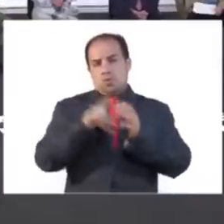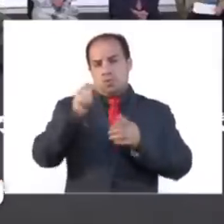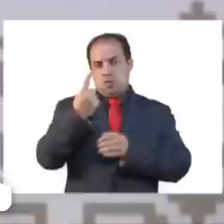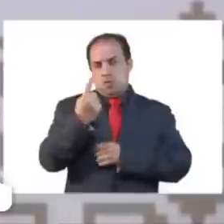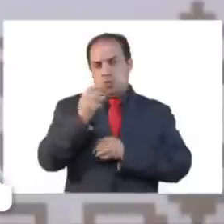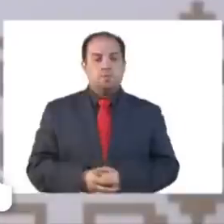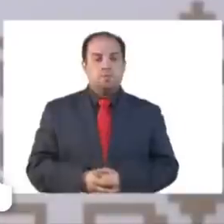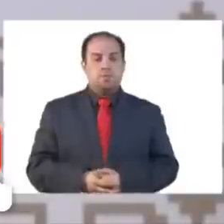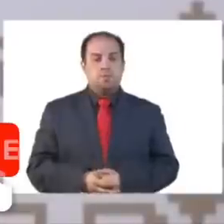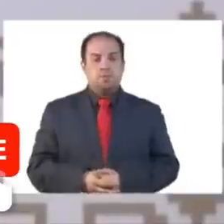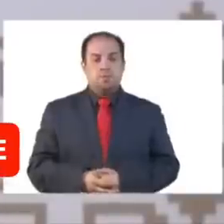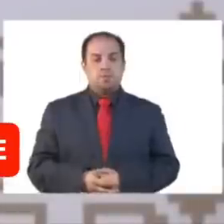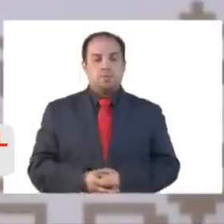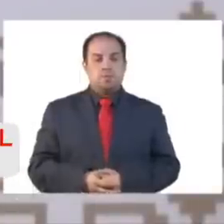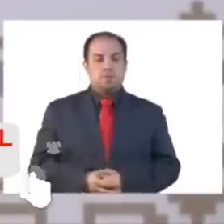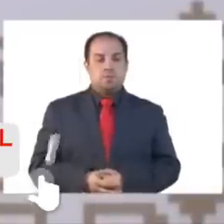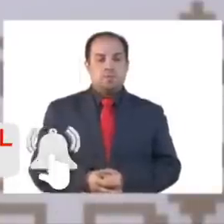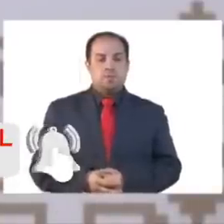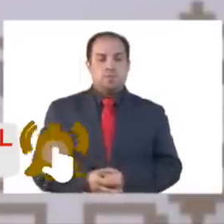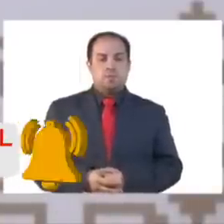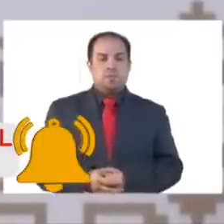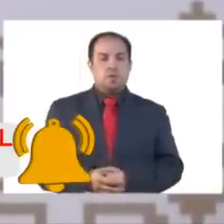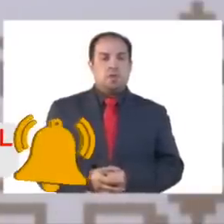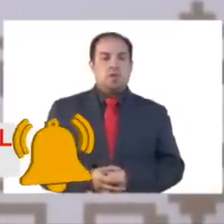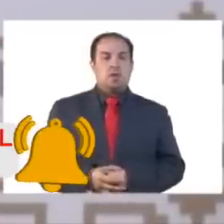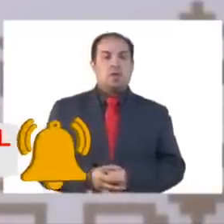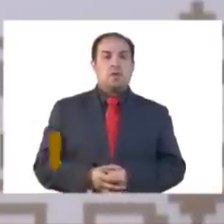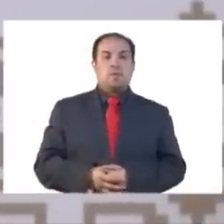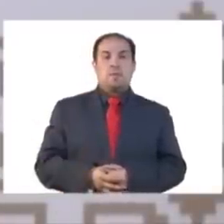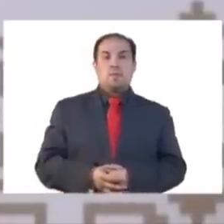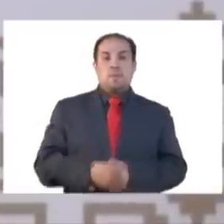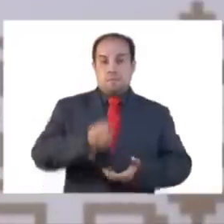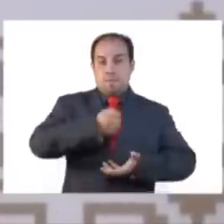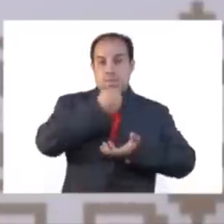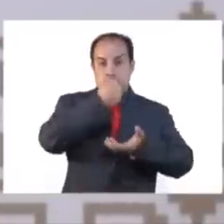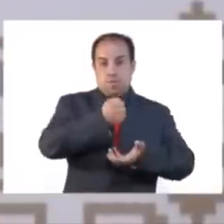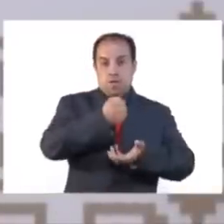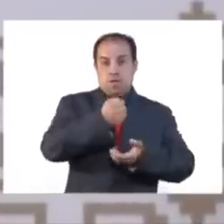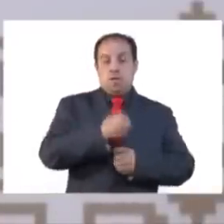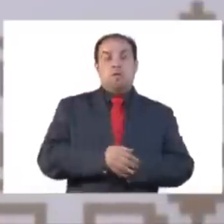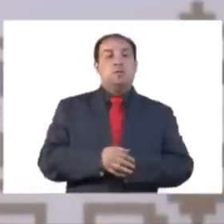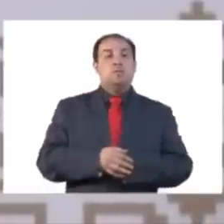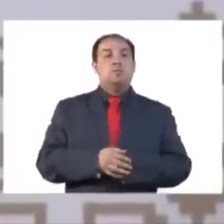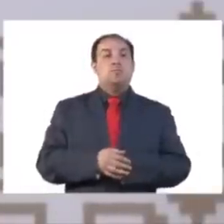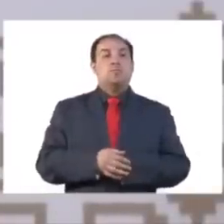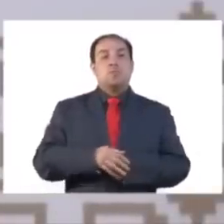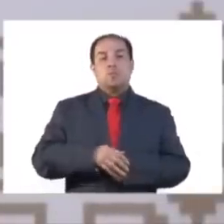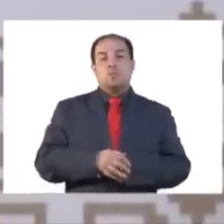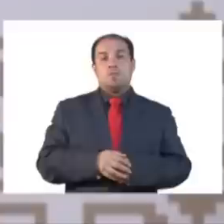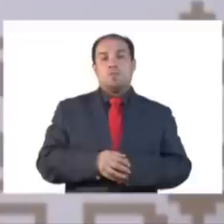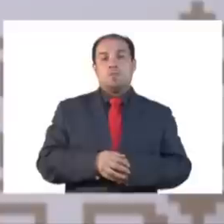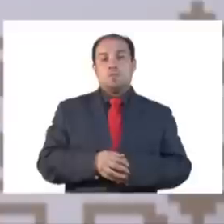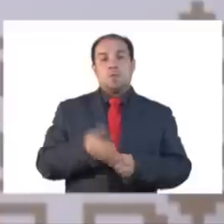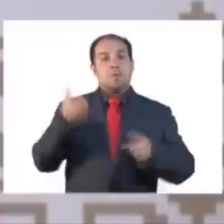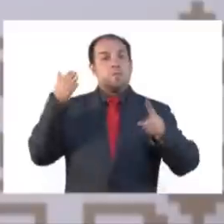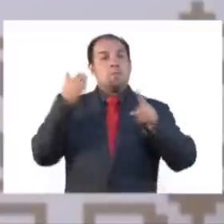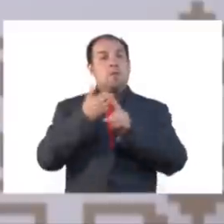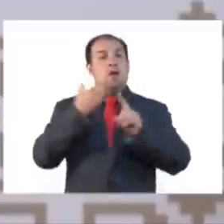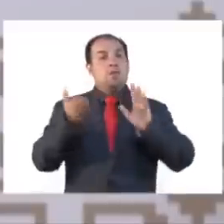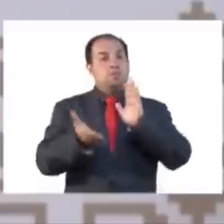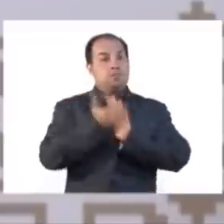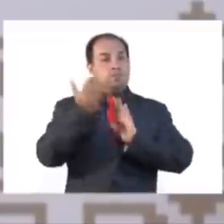2021 o 22. Bueno, parte de los recursos y pues nos ha permitido construir